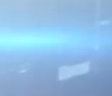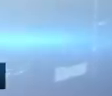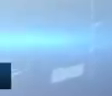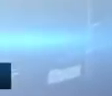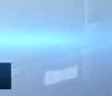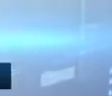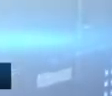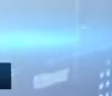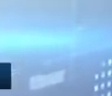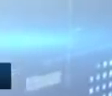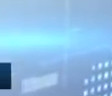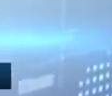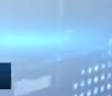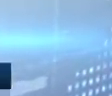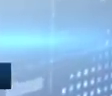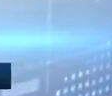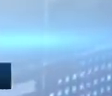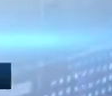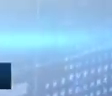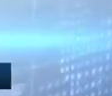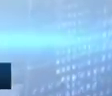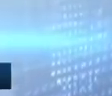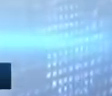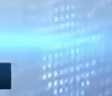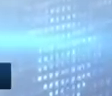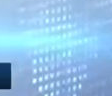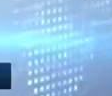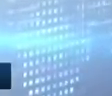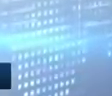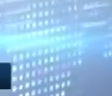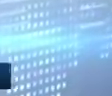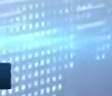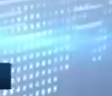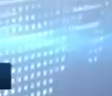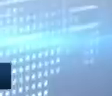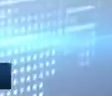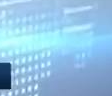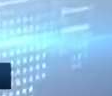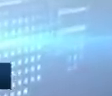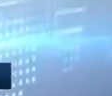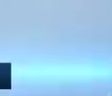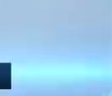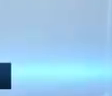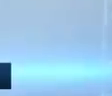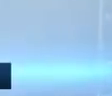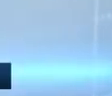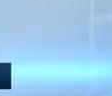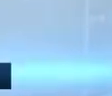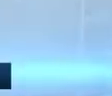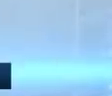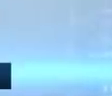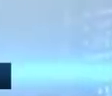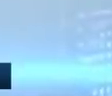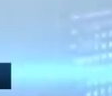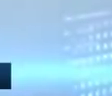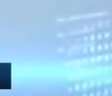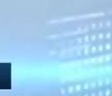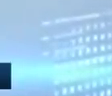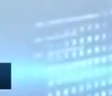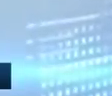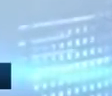Y ahí nos encontraremos, ¿ya? Se viraliza video que muestra a un conductor cuando agrede a un agente de la